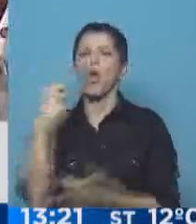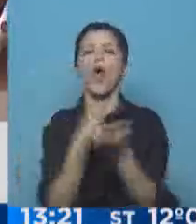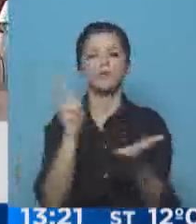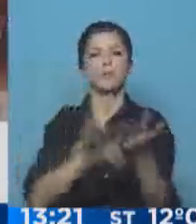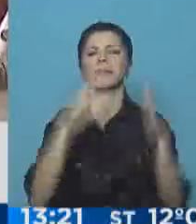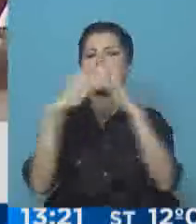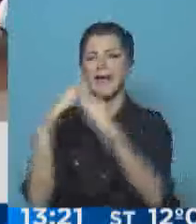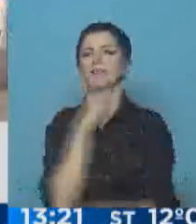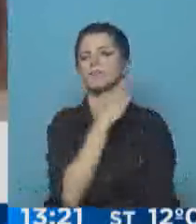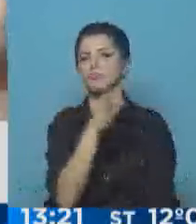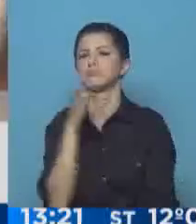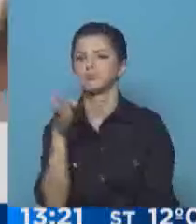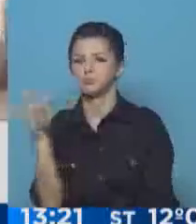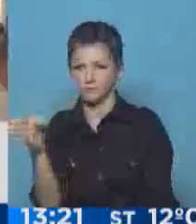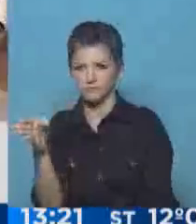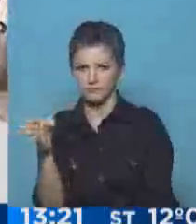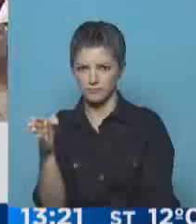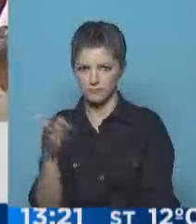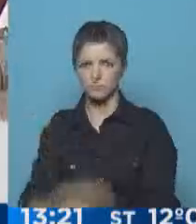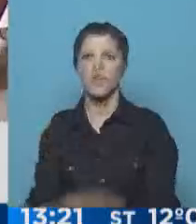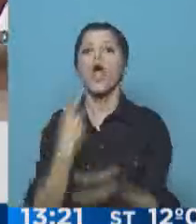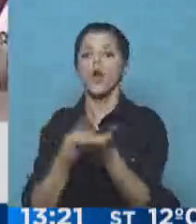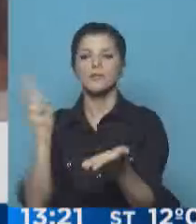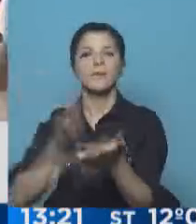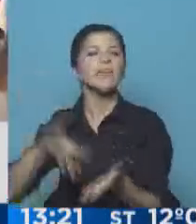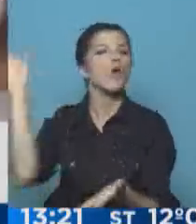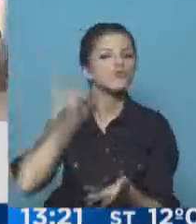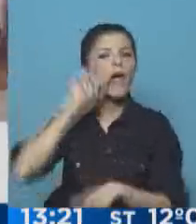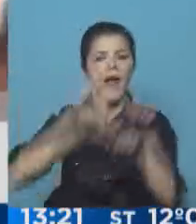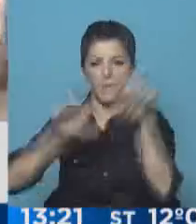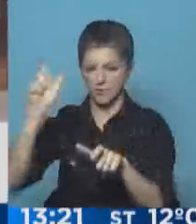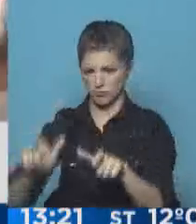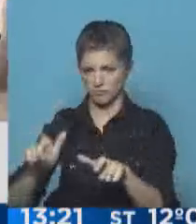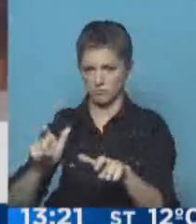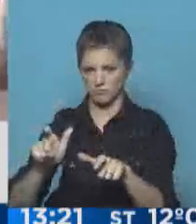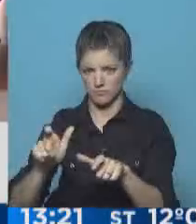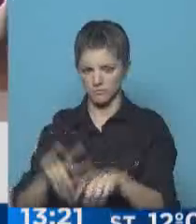volver a recorrer, vamos a volver a escuchar.